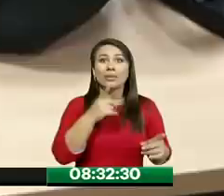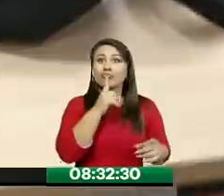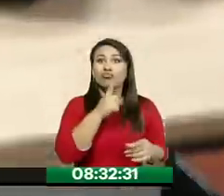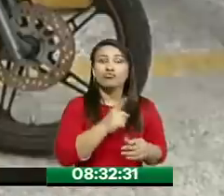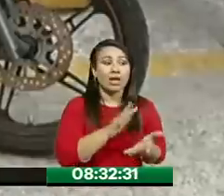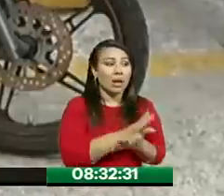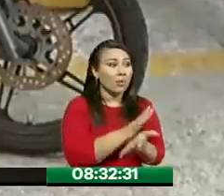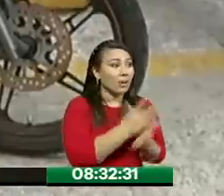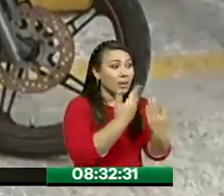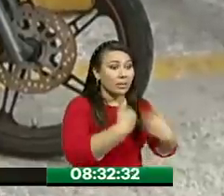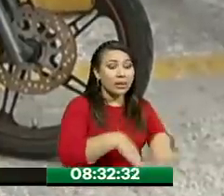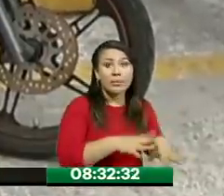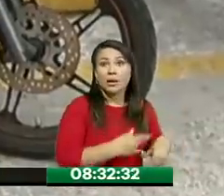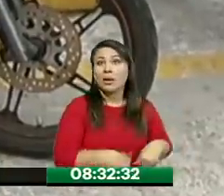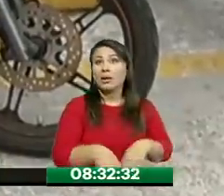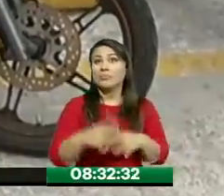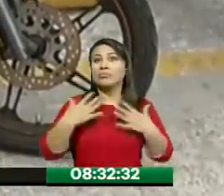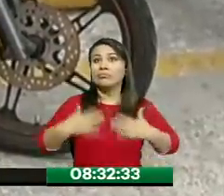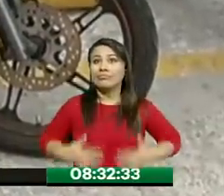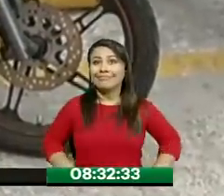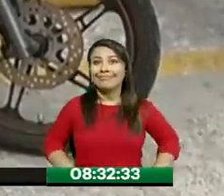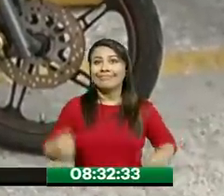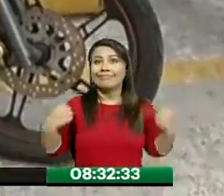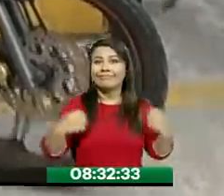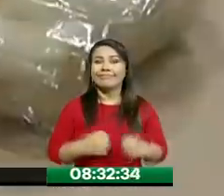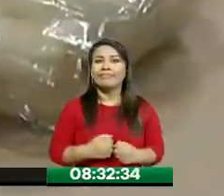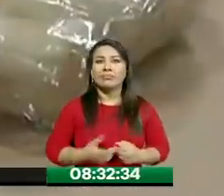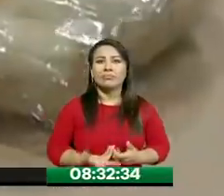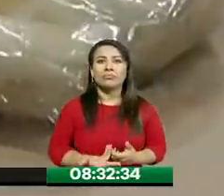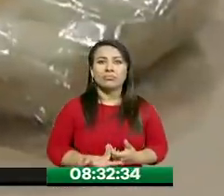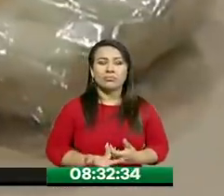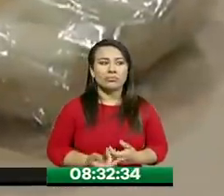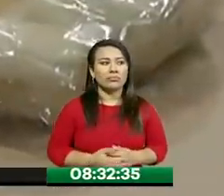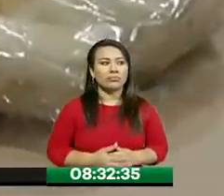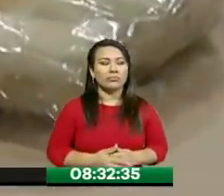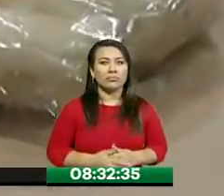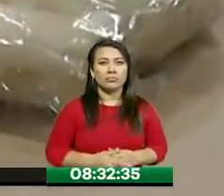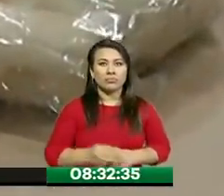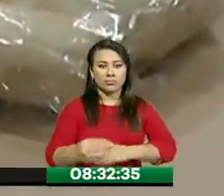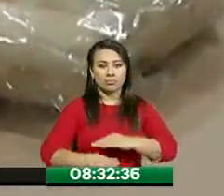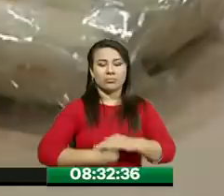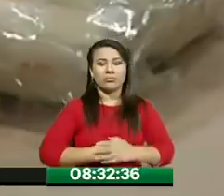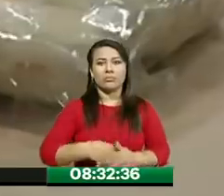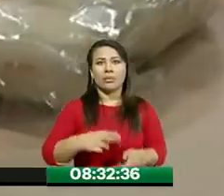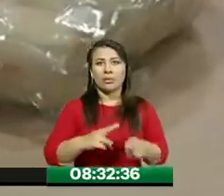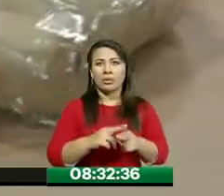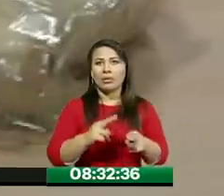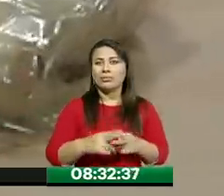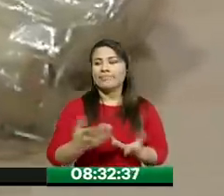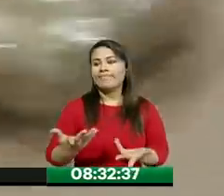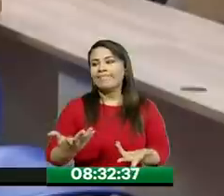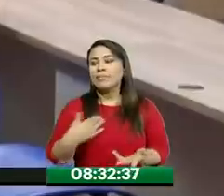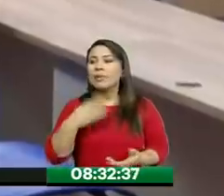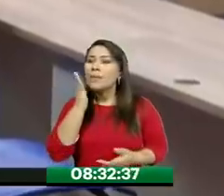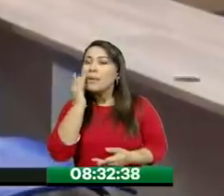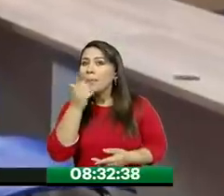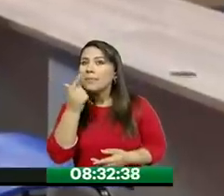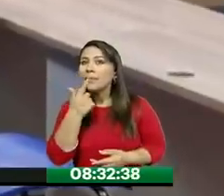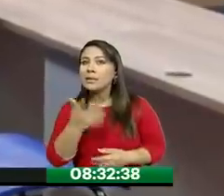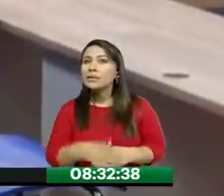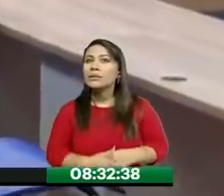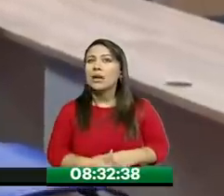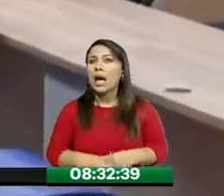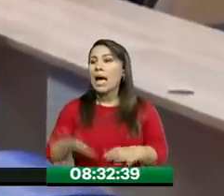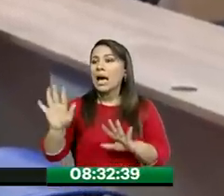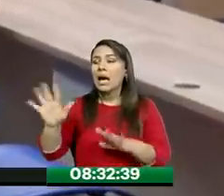la revisión de taxis y buses de transportación escolar y personal. Ya a esta hora de la mañana, como ven, están